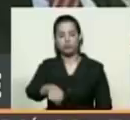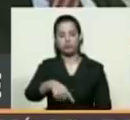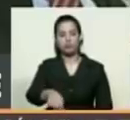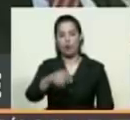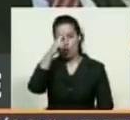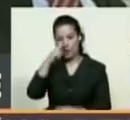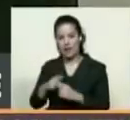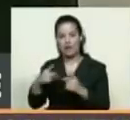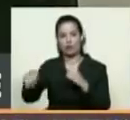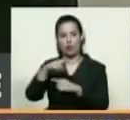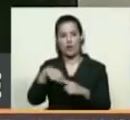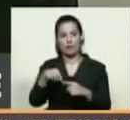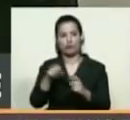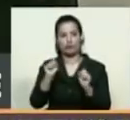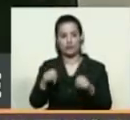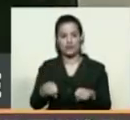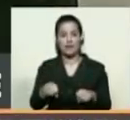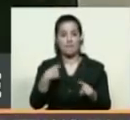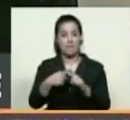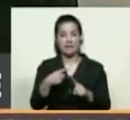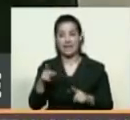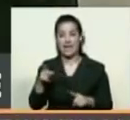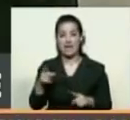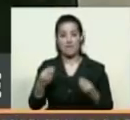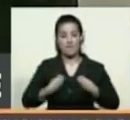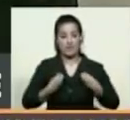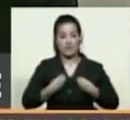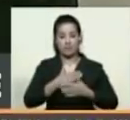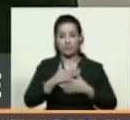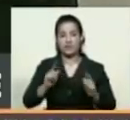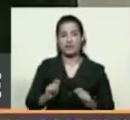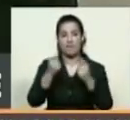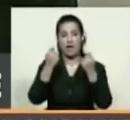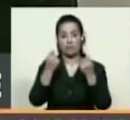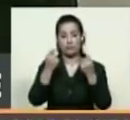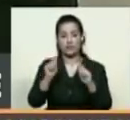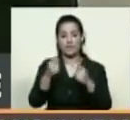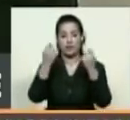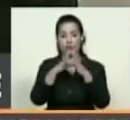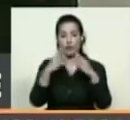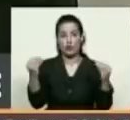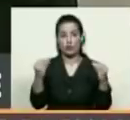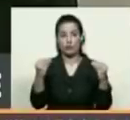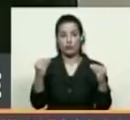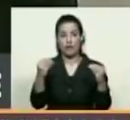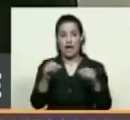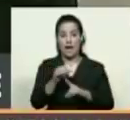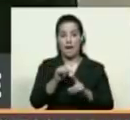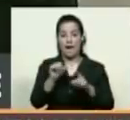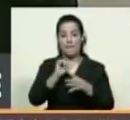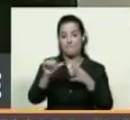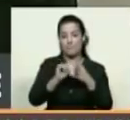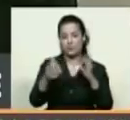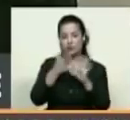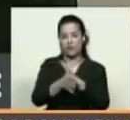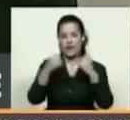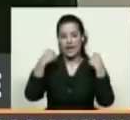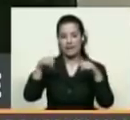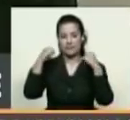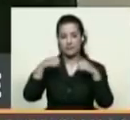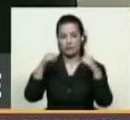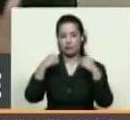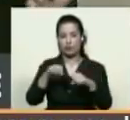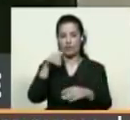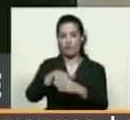honrar a quienes con su propia vida salvaguardaron todos los aspectos de ejercicio de